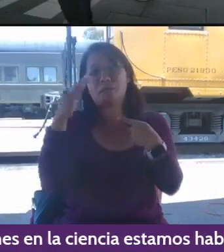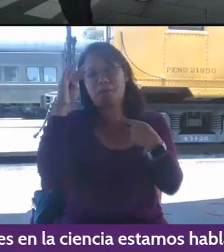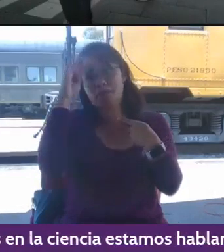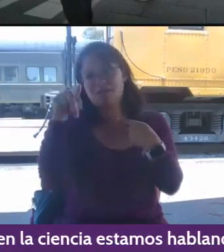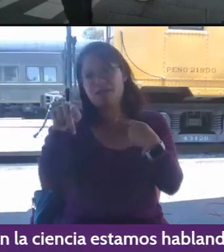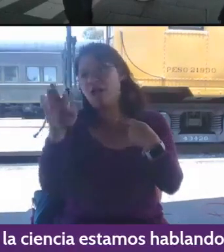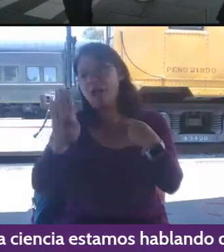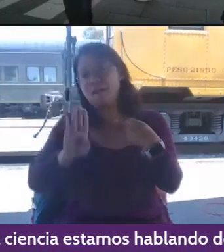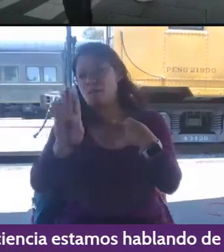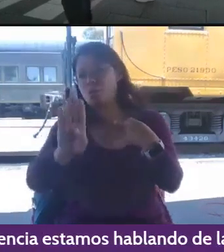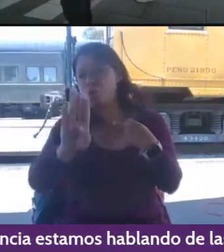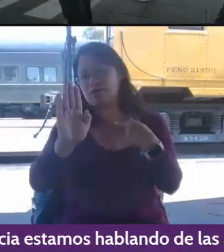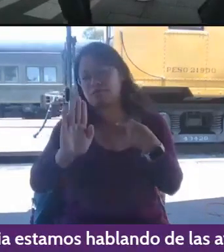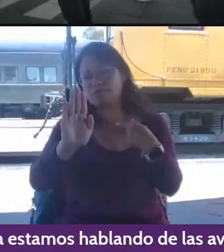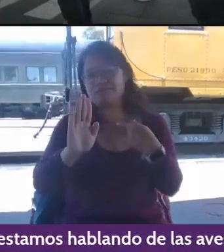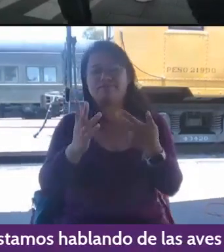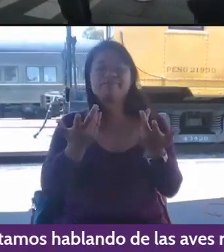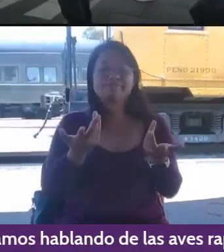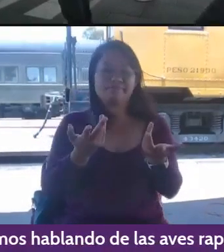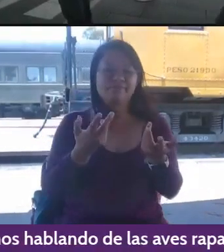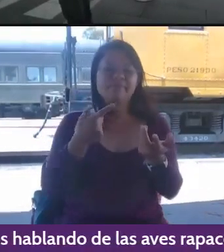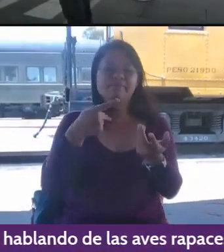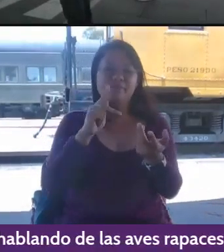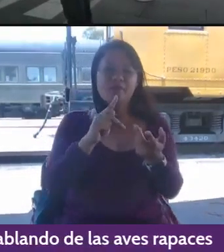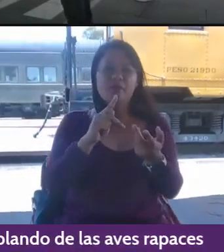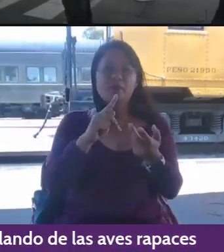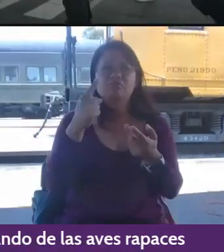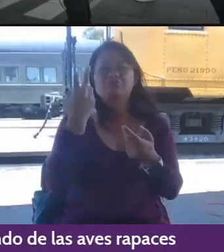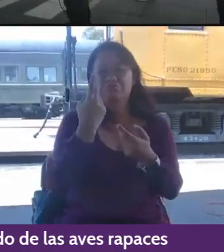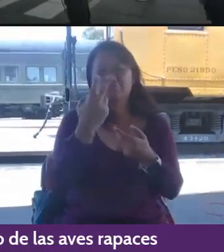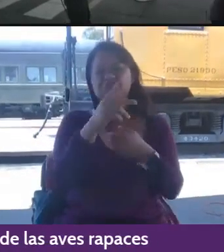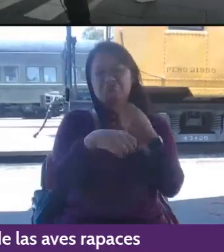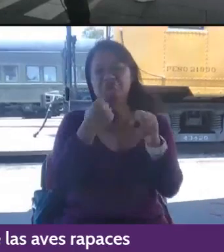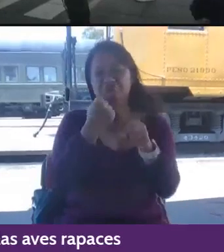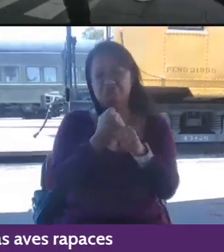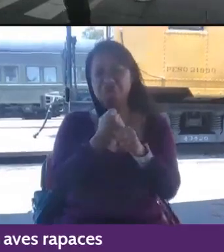más riesgo si viven menos. Pero en cautiverio hay un registro de 25 años.